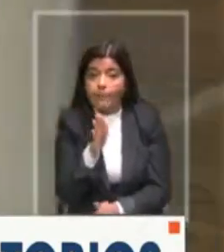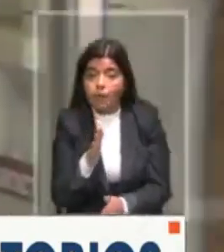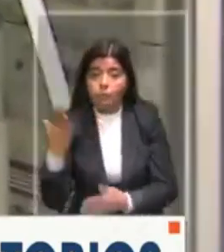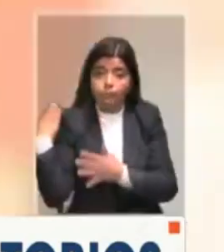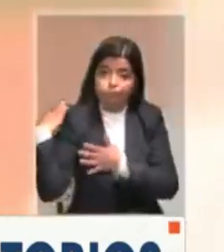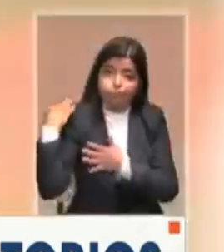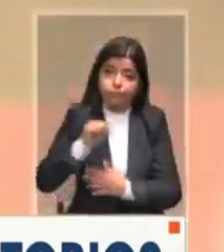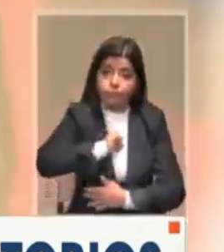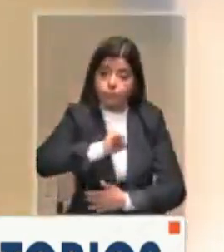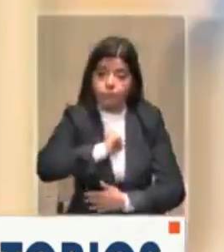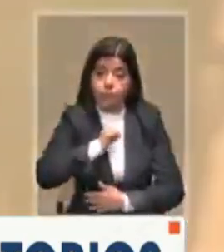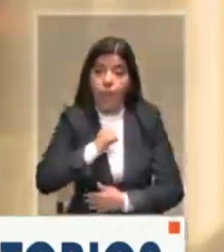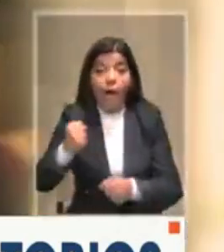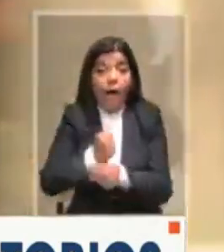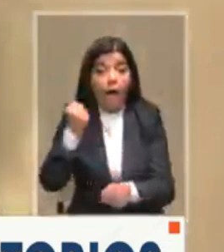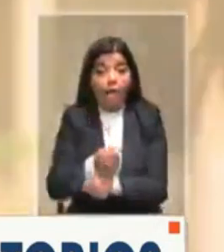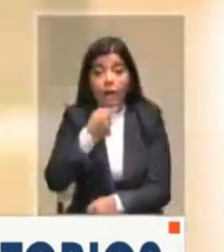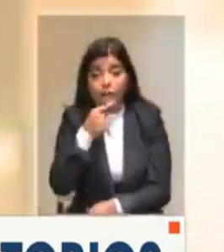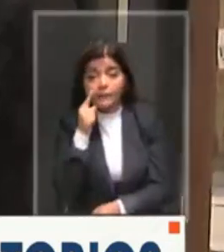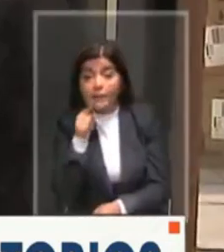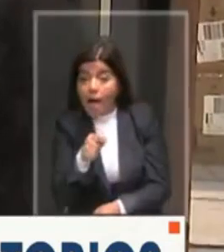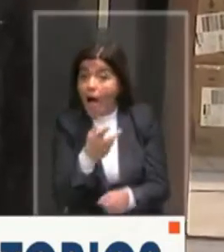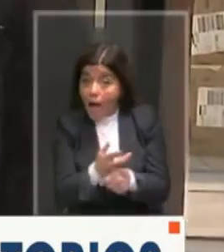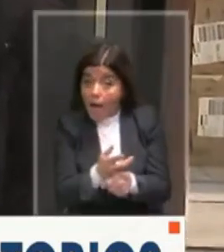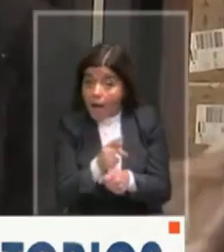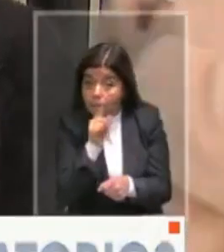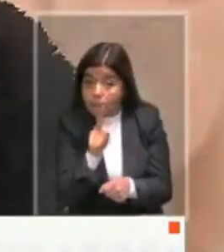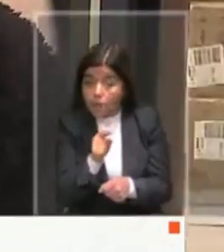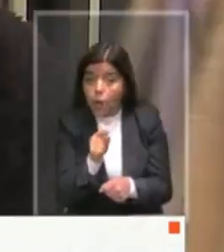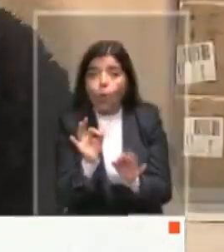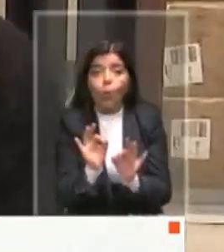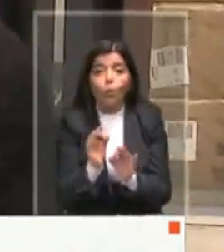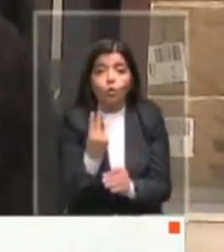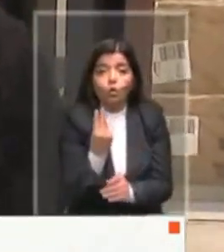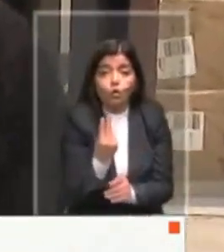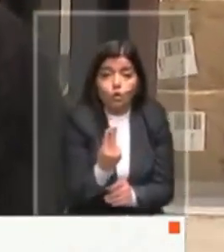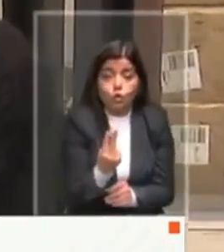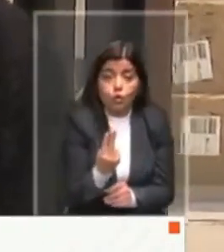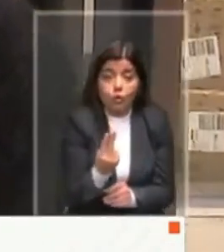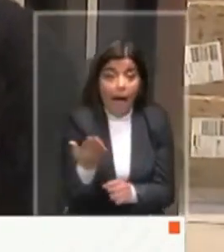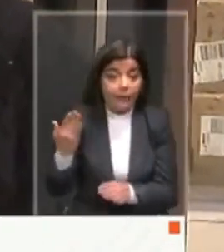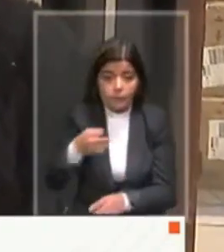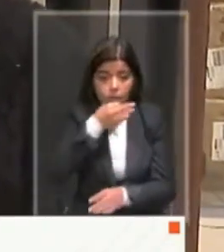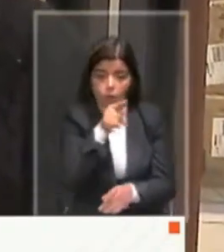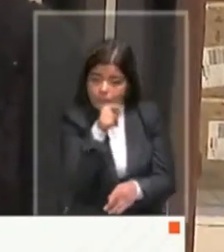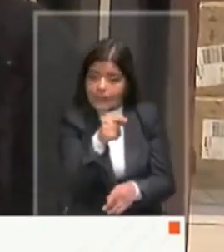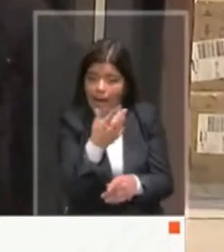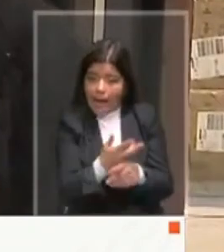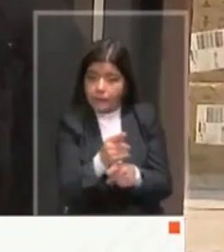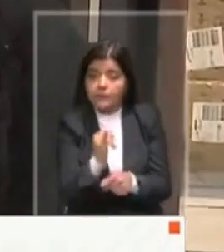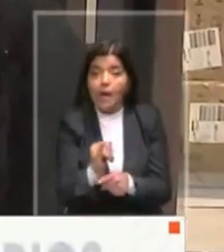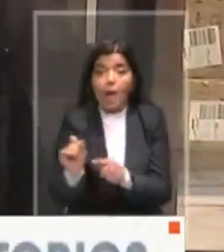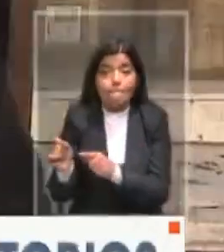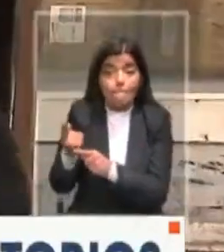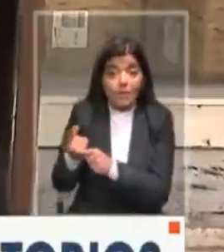pecho. En esta farmacia parece que le fue mejor. Quedaban justo dos, como me había dicho la química. Pero el otro, el primero, está